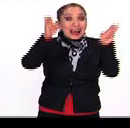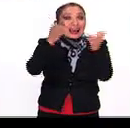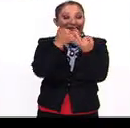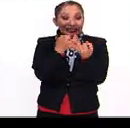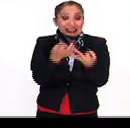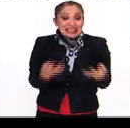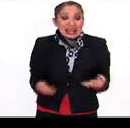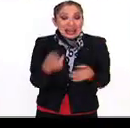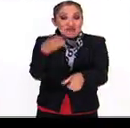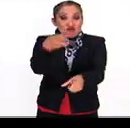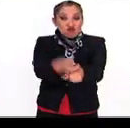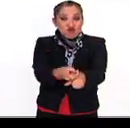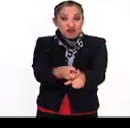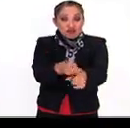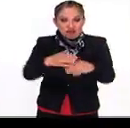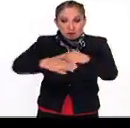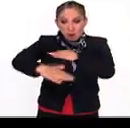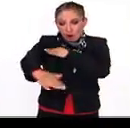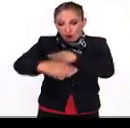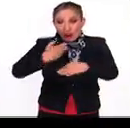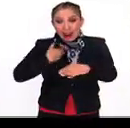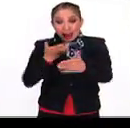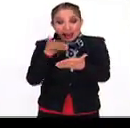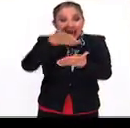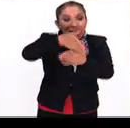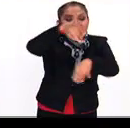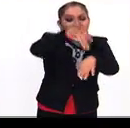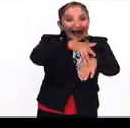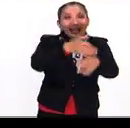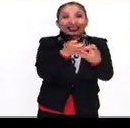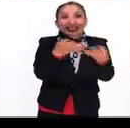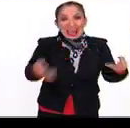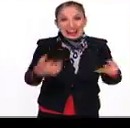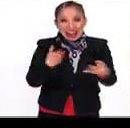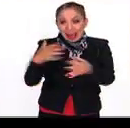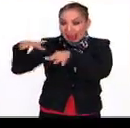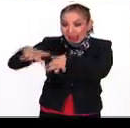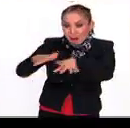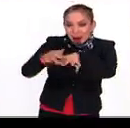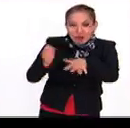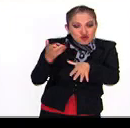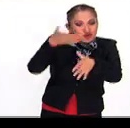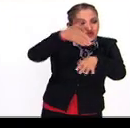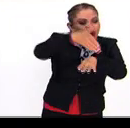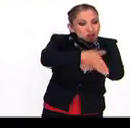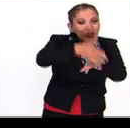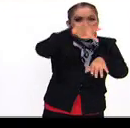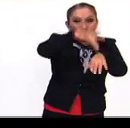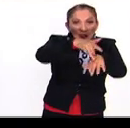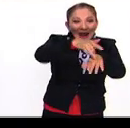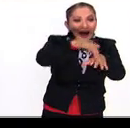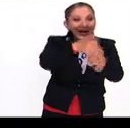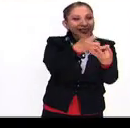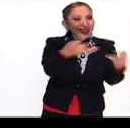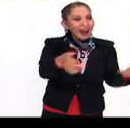expresión de llegar a la tierra firme, que implica también el agua, es lo que nos parecía que podía